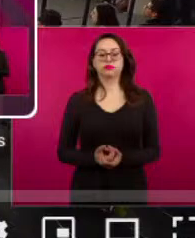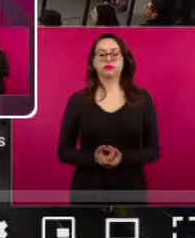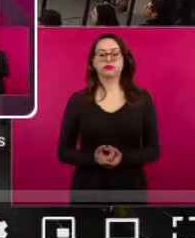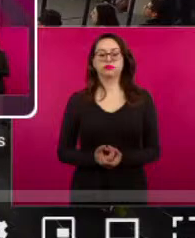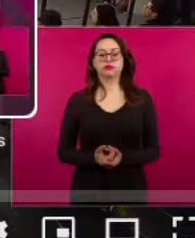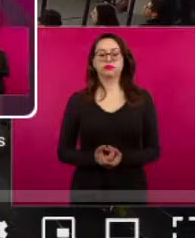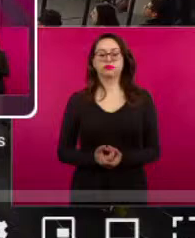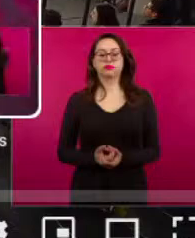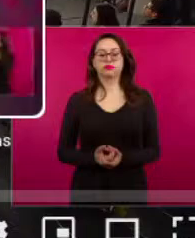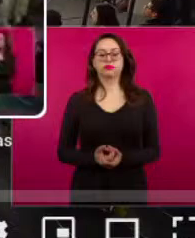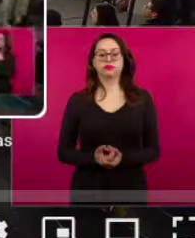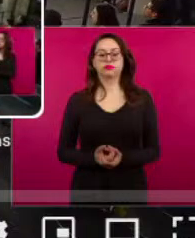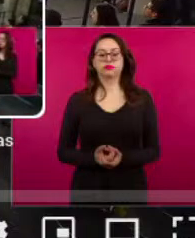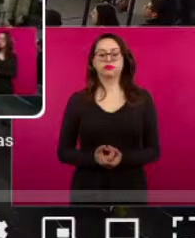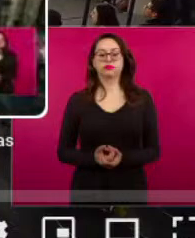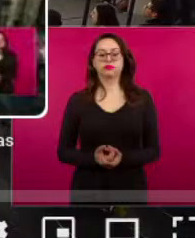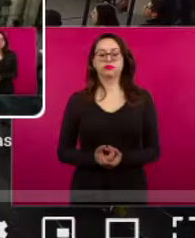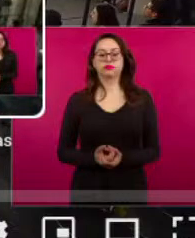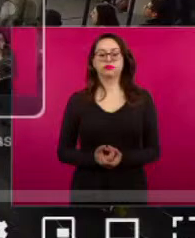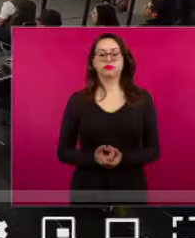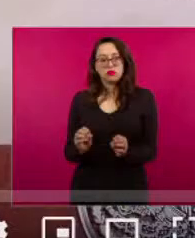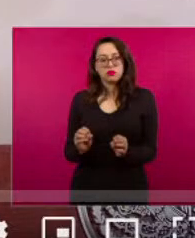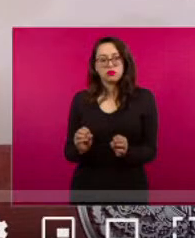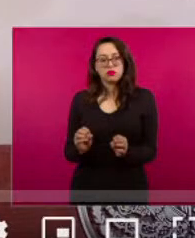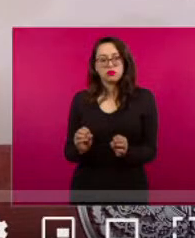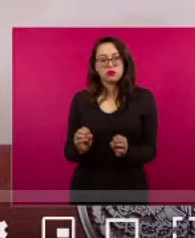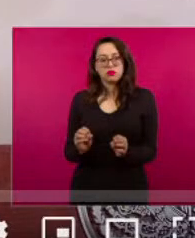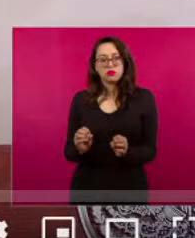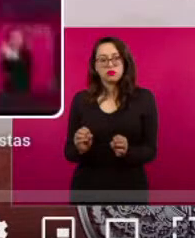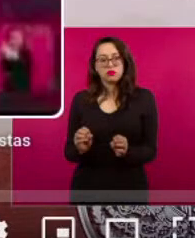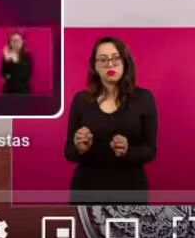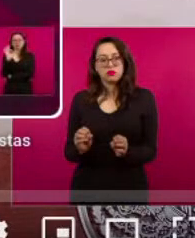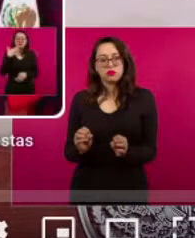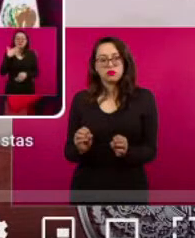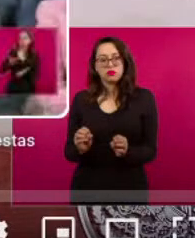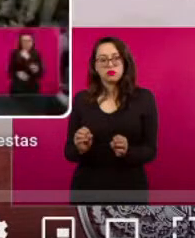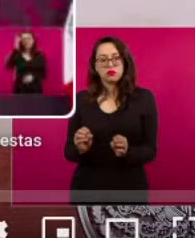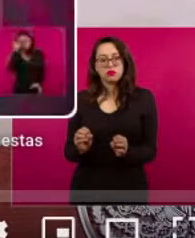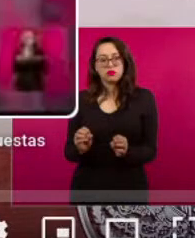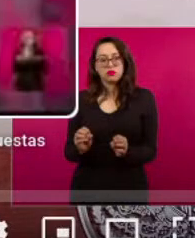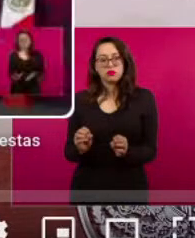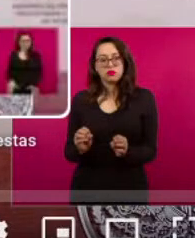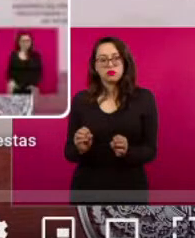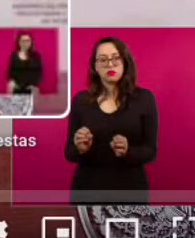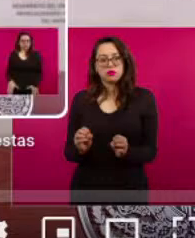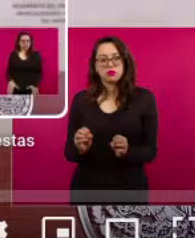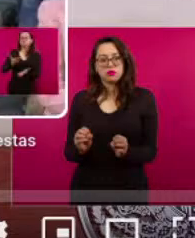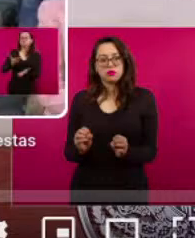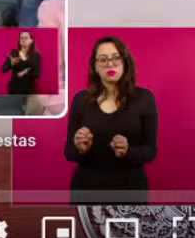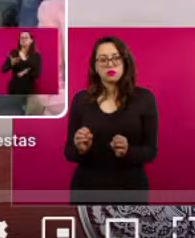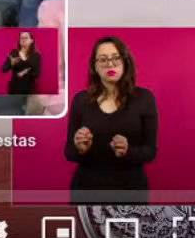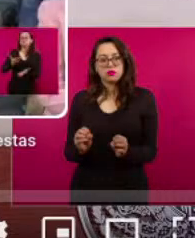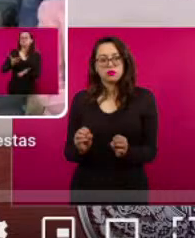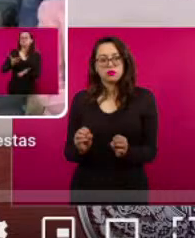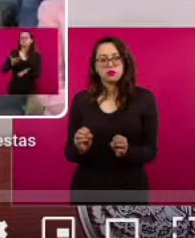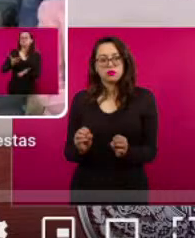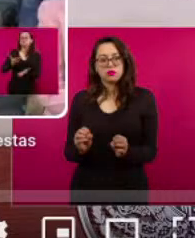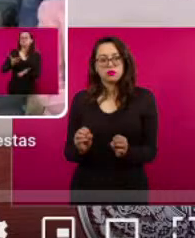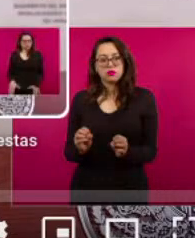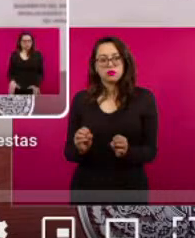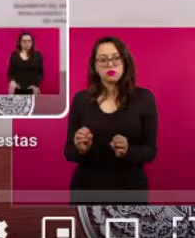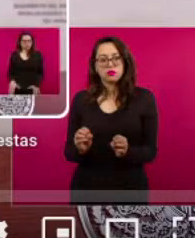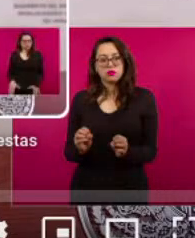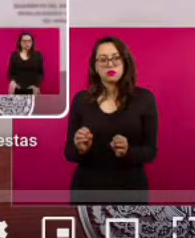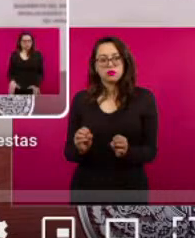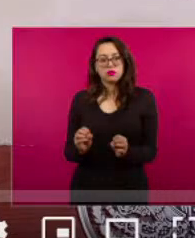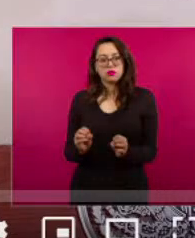no balazos son puros montajes. Esto de la violencia, puros montajes. Y